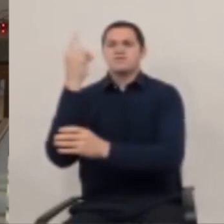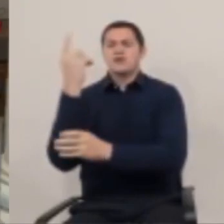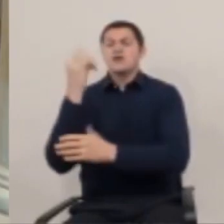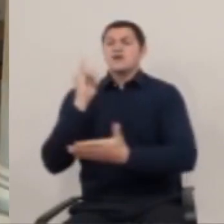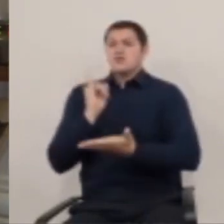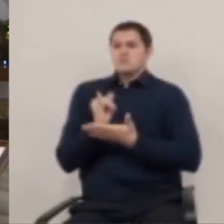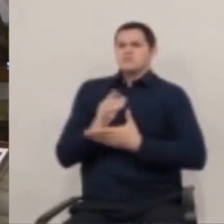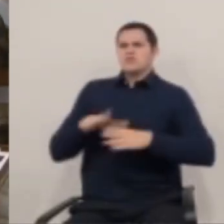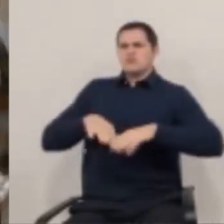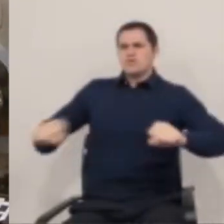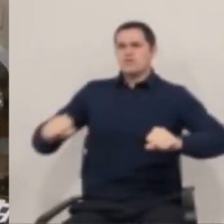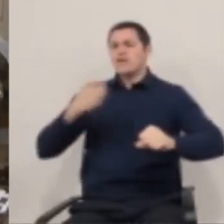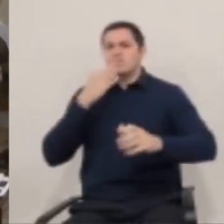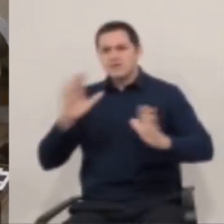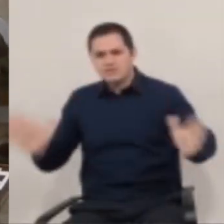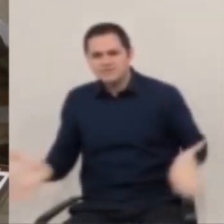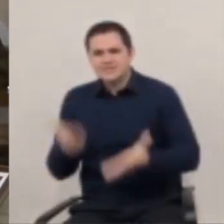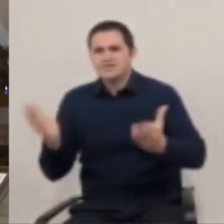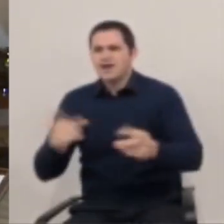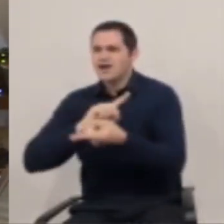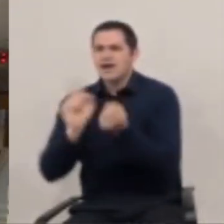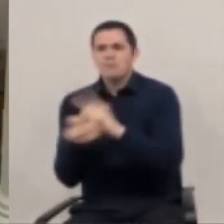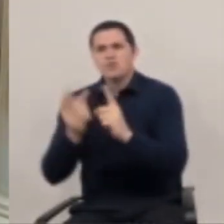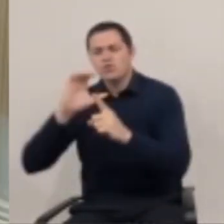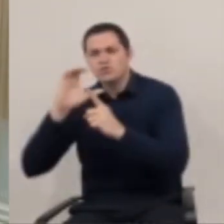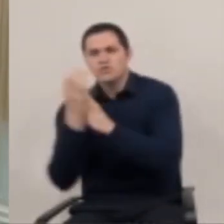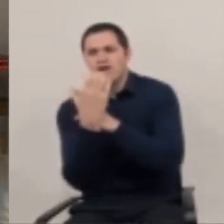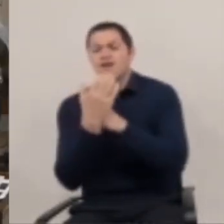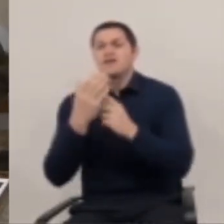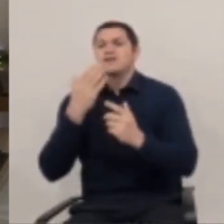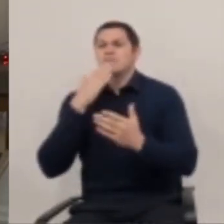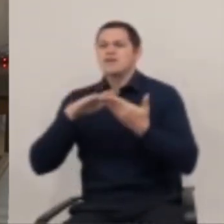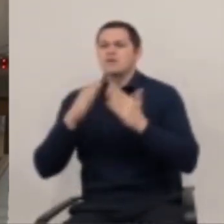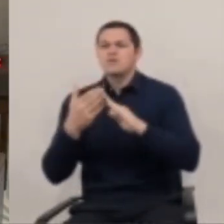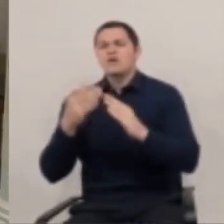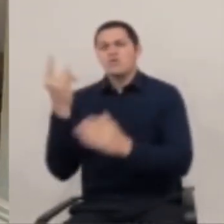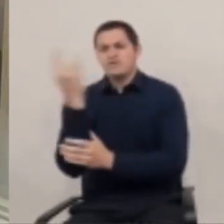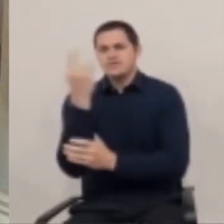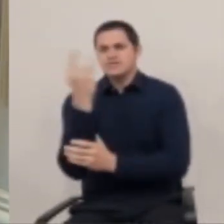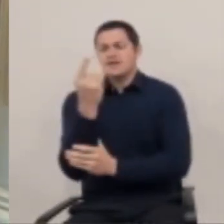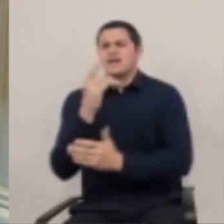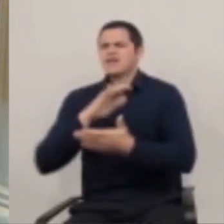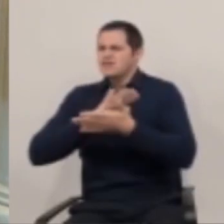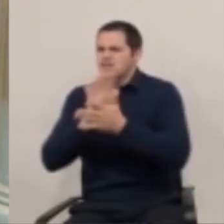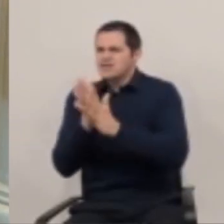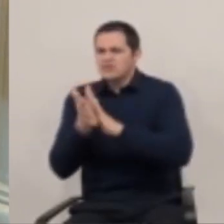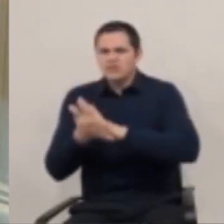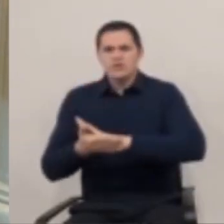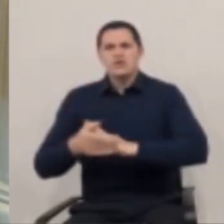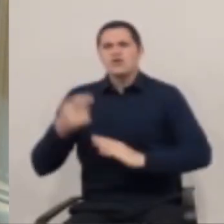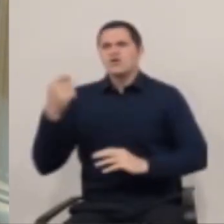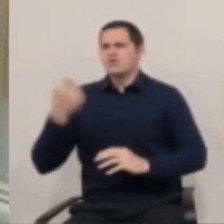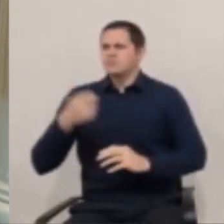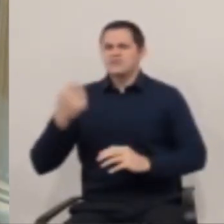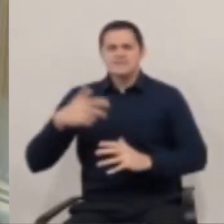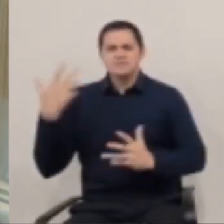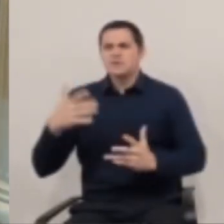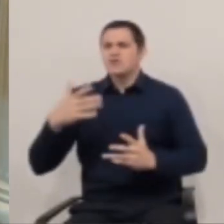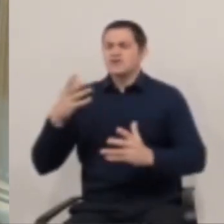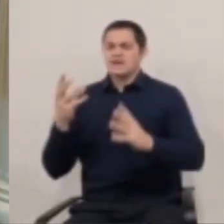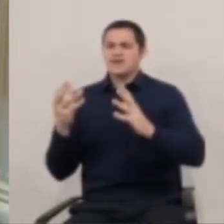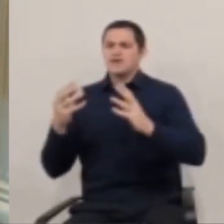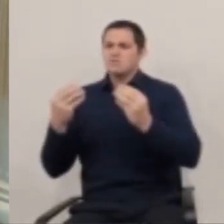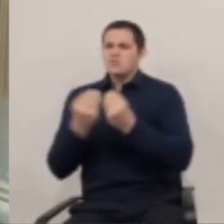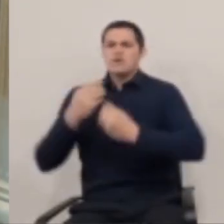promover un cambio cultural y educacional en la comunidad universitaria en torno a los principios que sustentan la política de inclusión y discapacidad en perspectiva de la